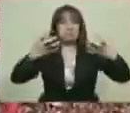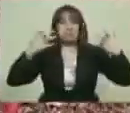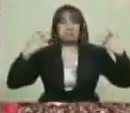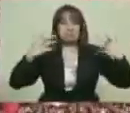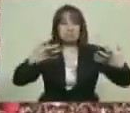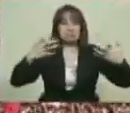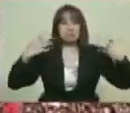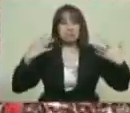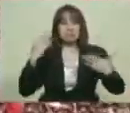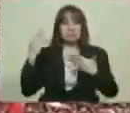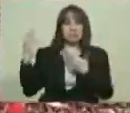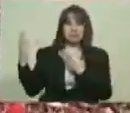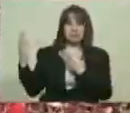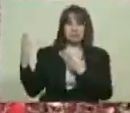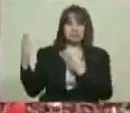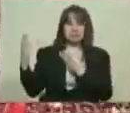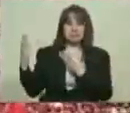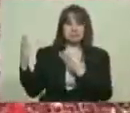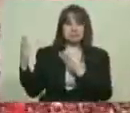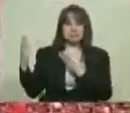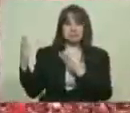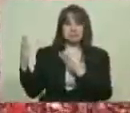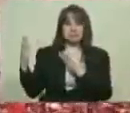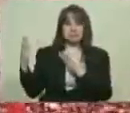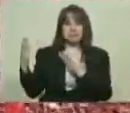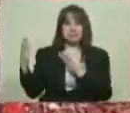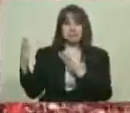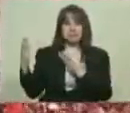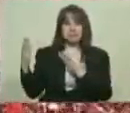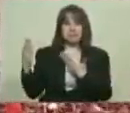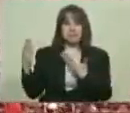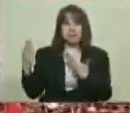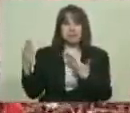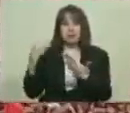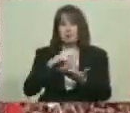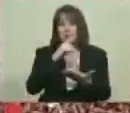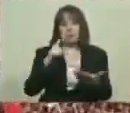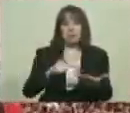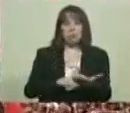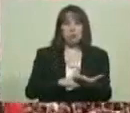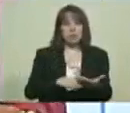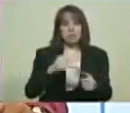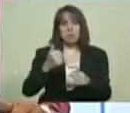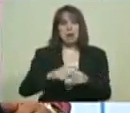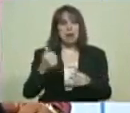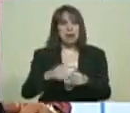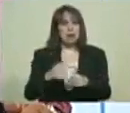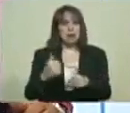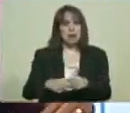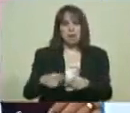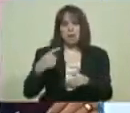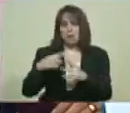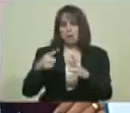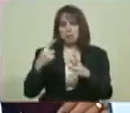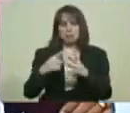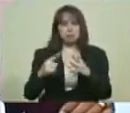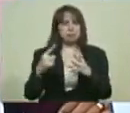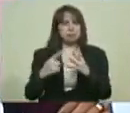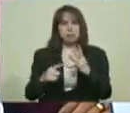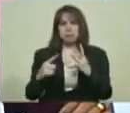arrebatado, pues, de gente, de punto a punto. El acto de Maracaibo, de Cabima, el